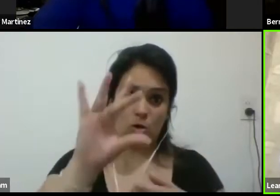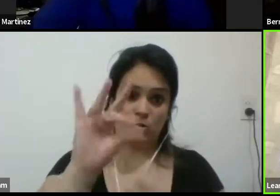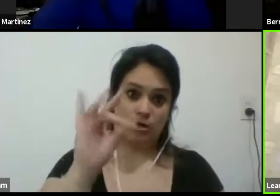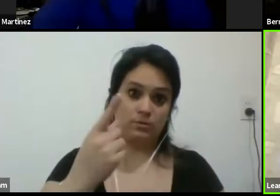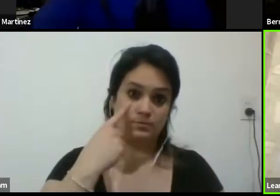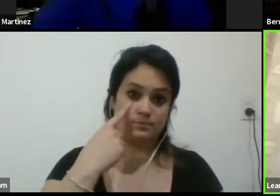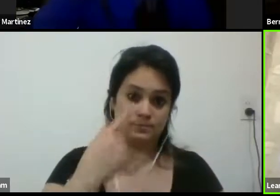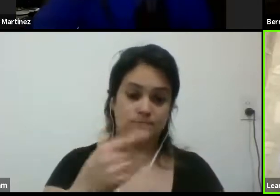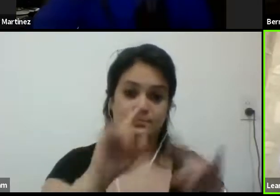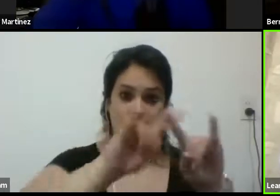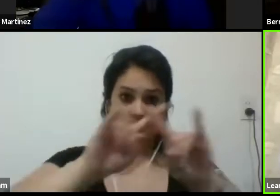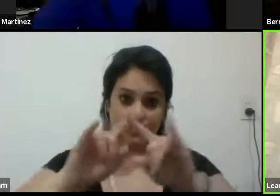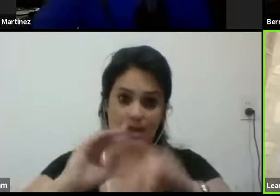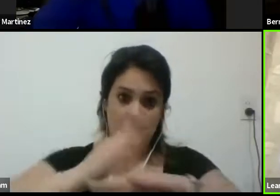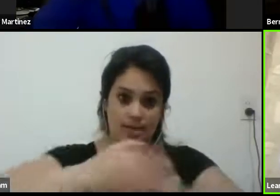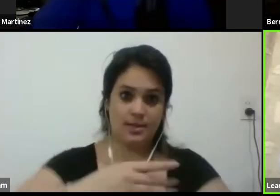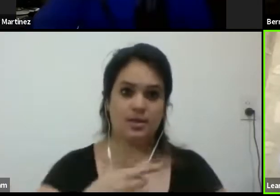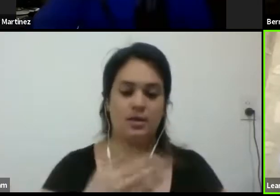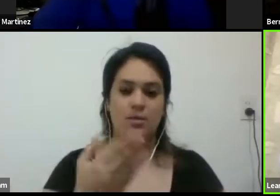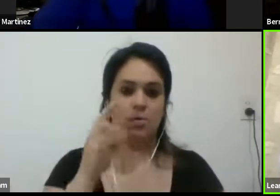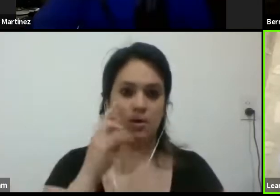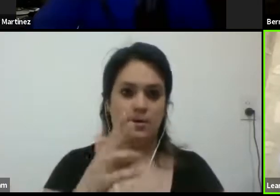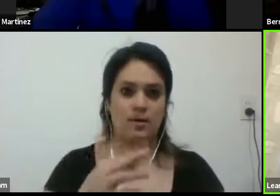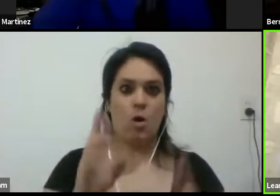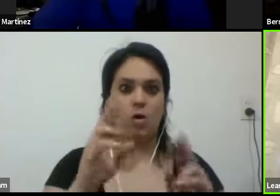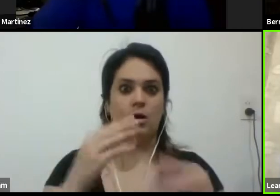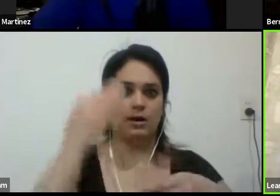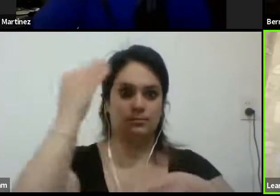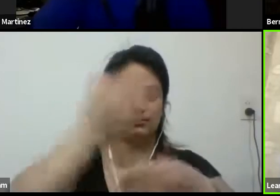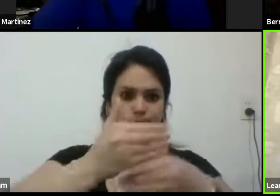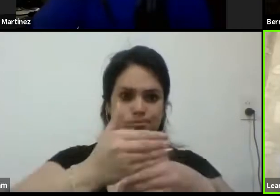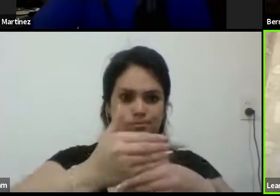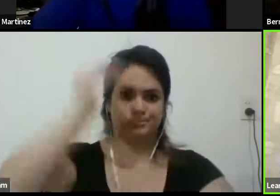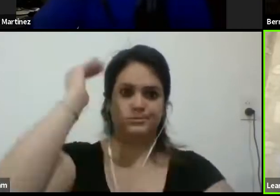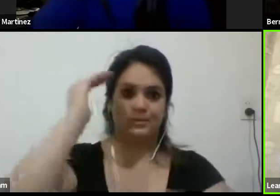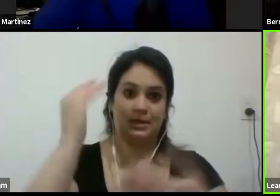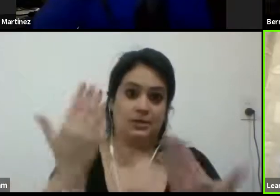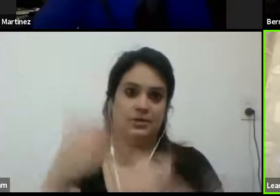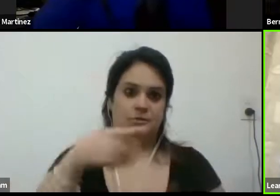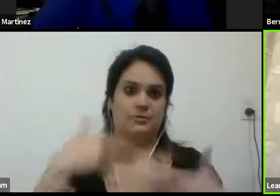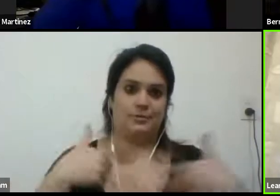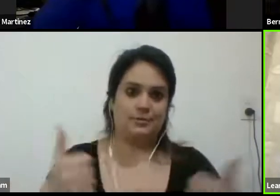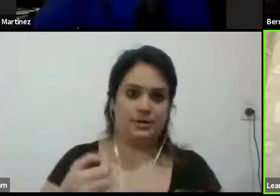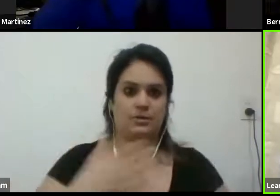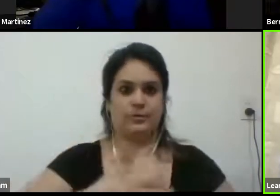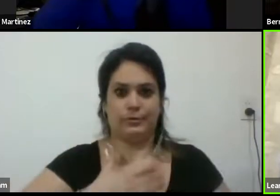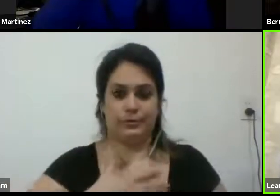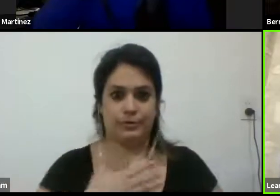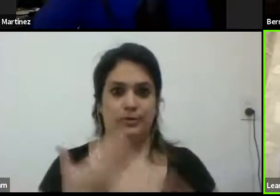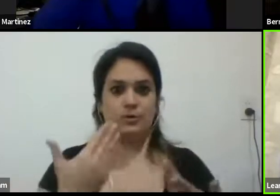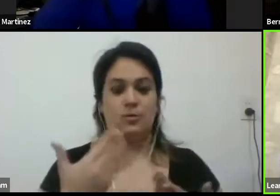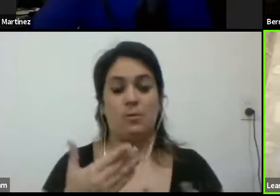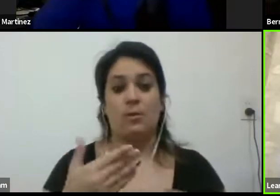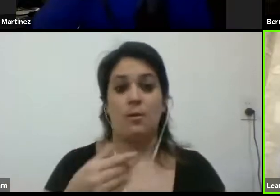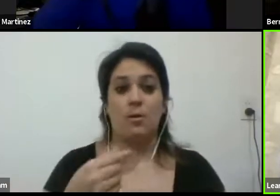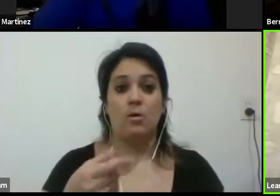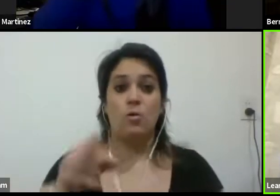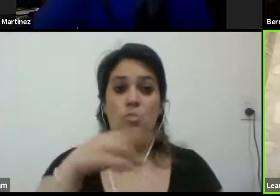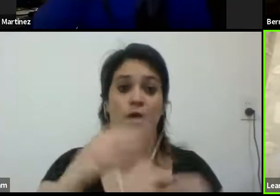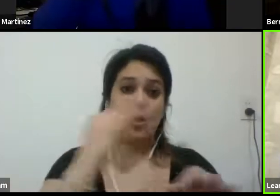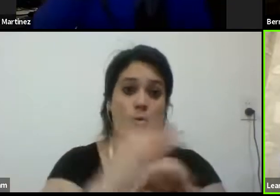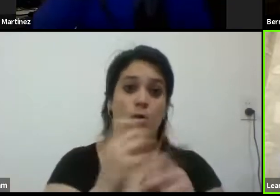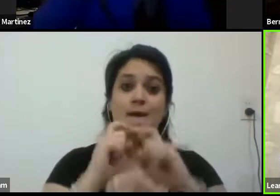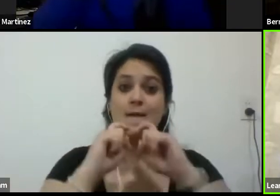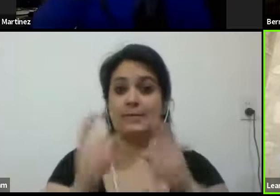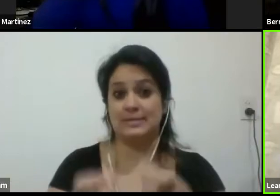conozcan la página ojala que levanten en algún momento la cuarentena que estemos todos bien sanos y contentos y puedan visitar la escuela